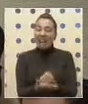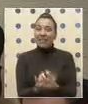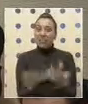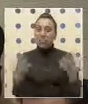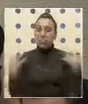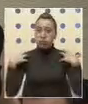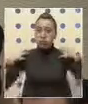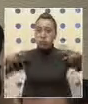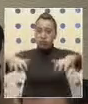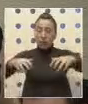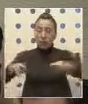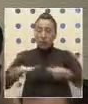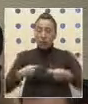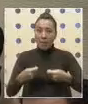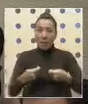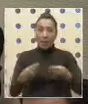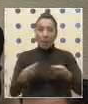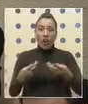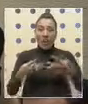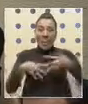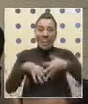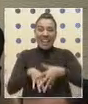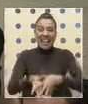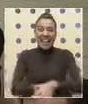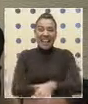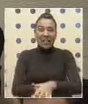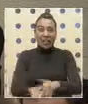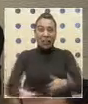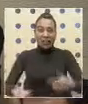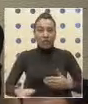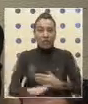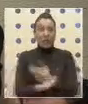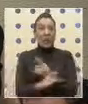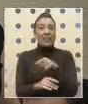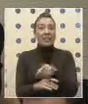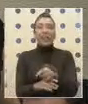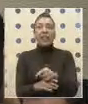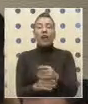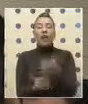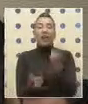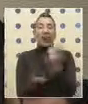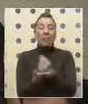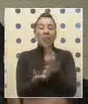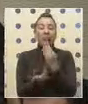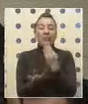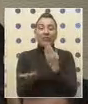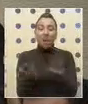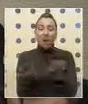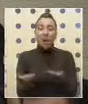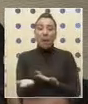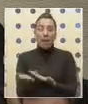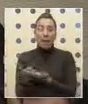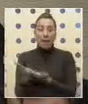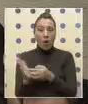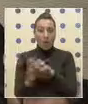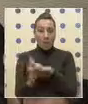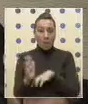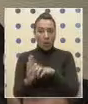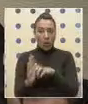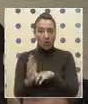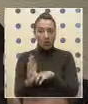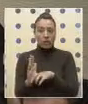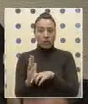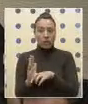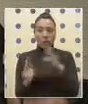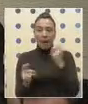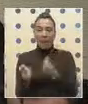mercado, con esta integración vertical indebida, con esta bioequivalencia propuesta por el proyecto